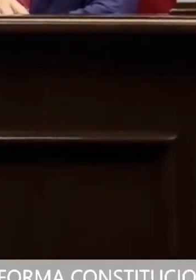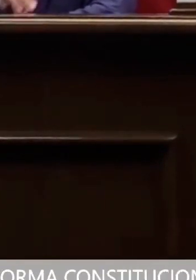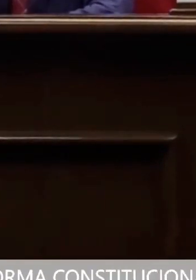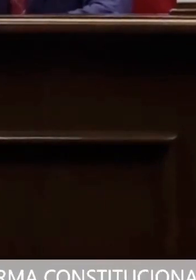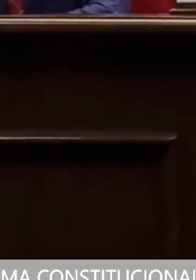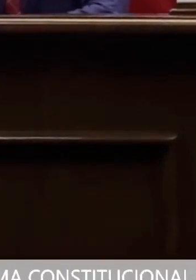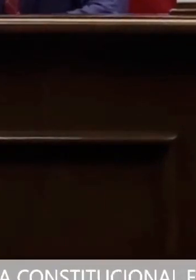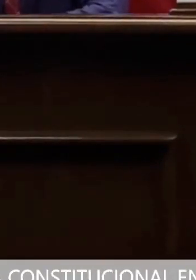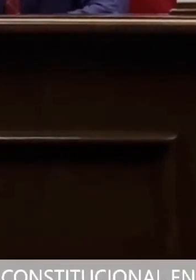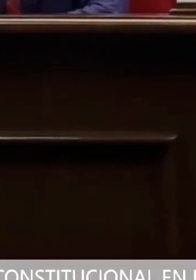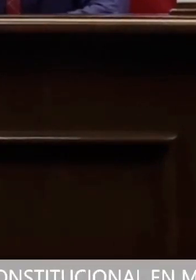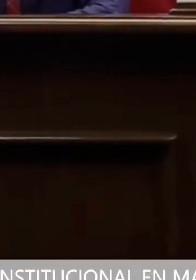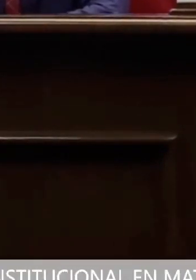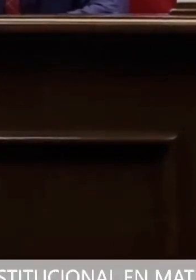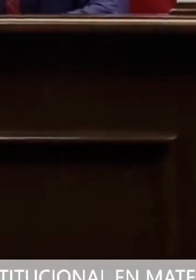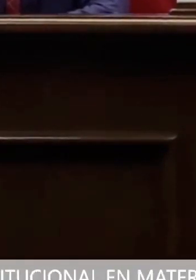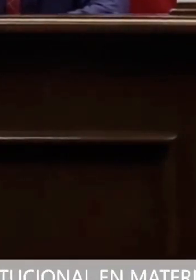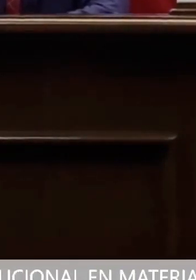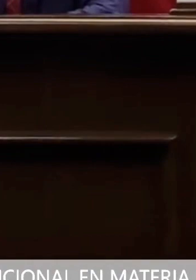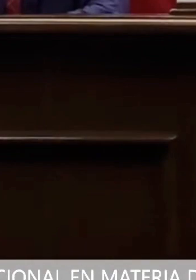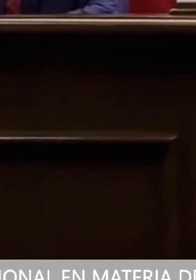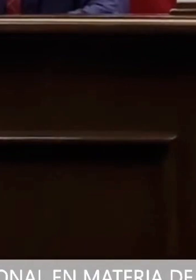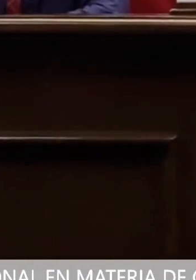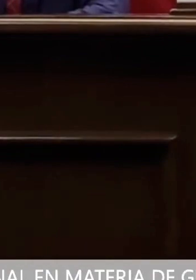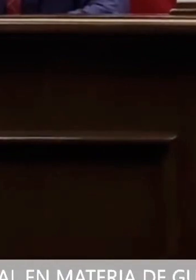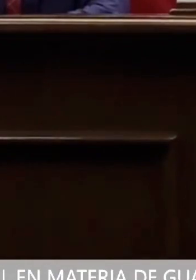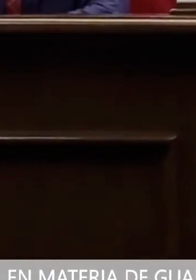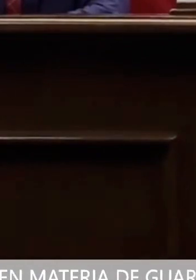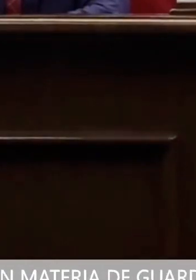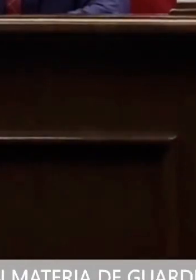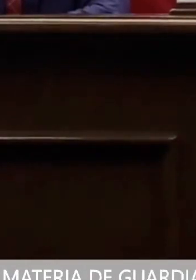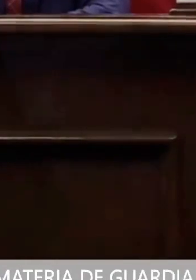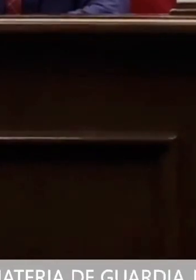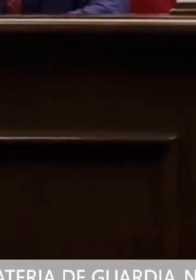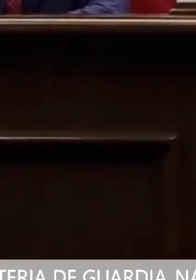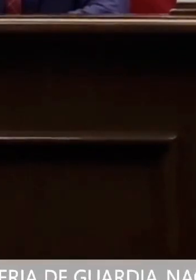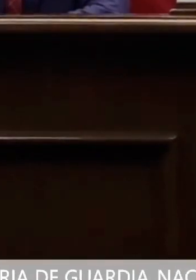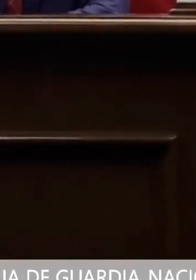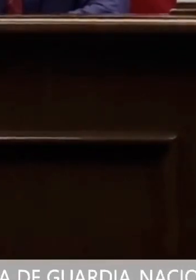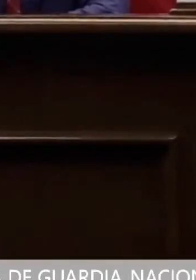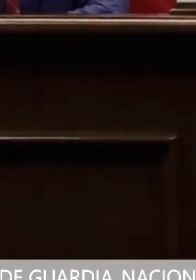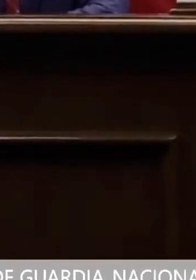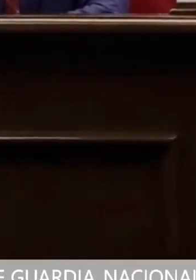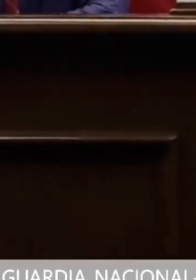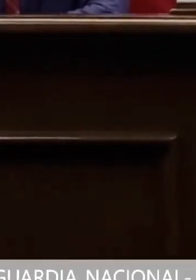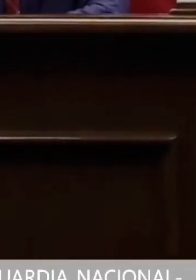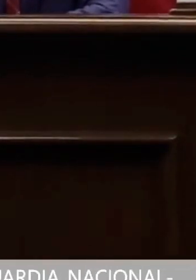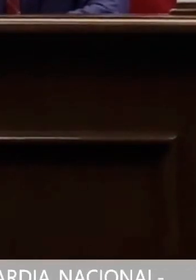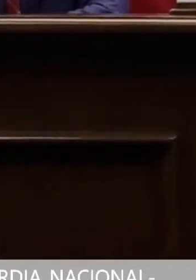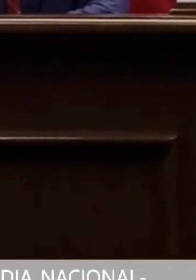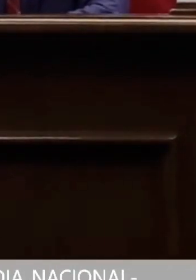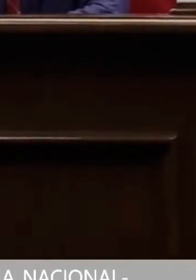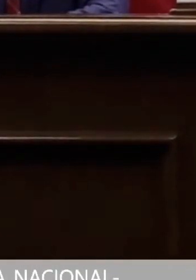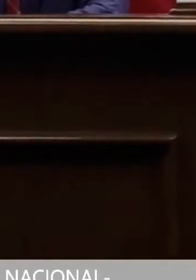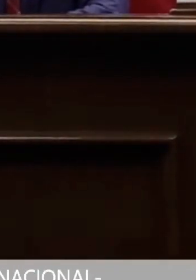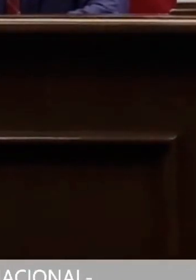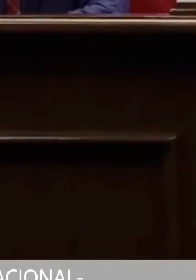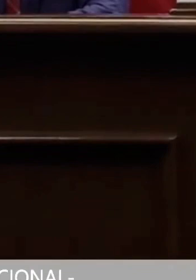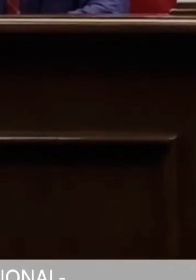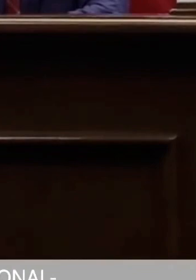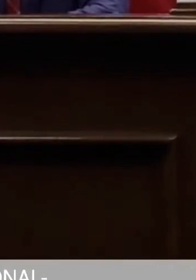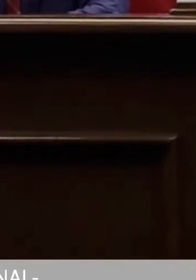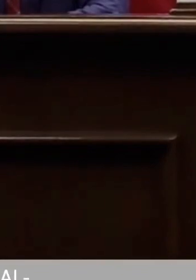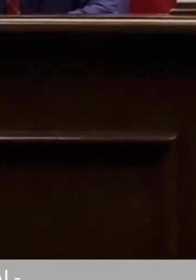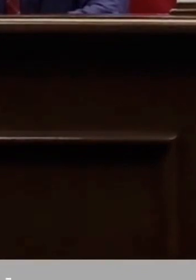empezaba, hace ya algunos años en la batalla política, ella fue a Villahermosa a acompañarnos, a